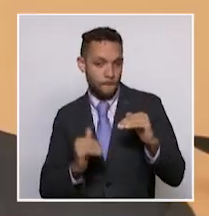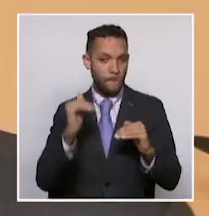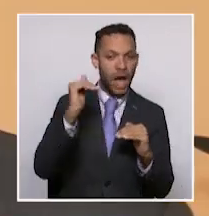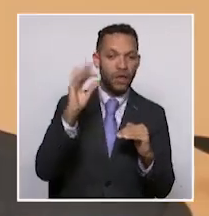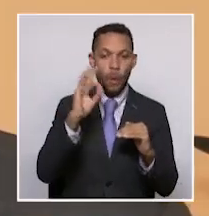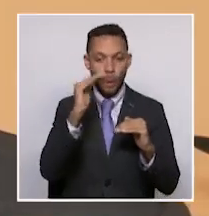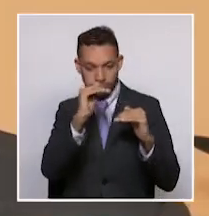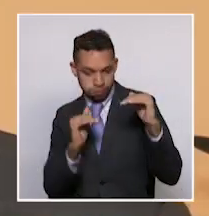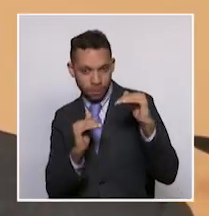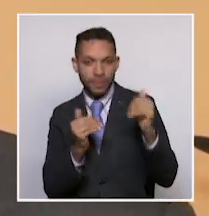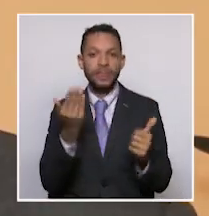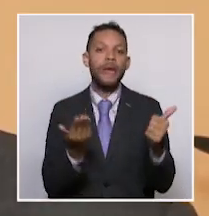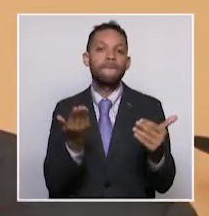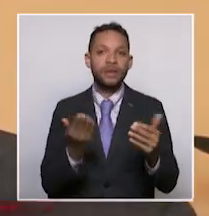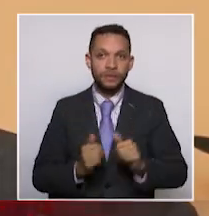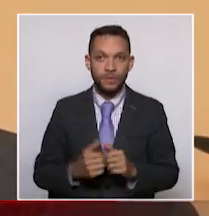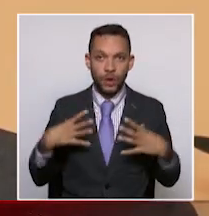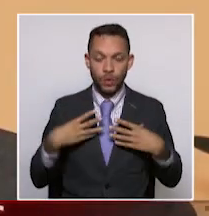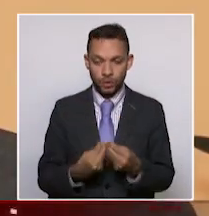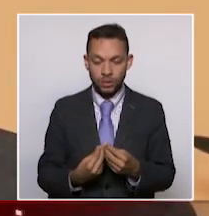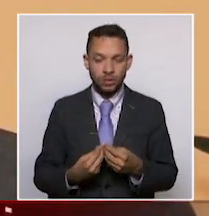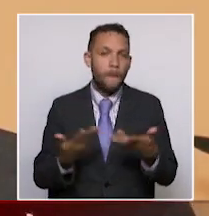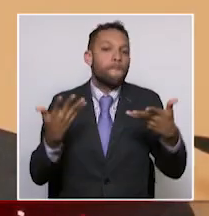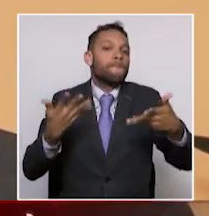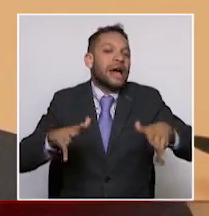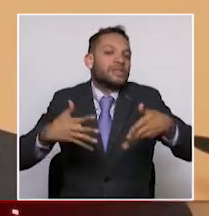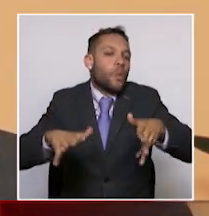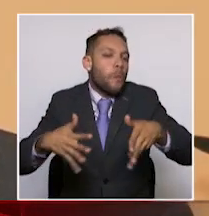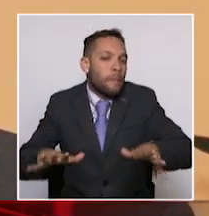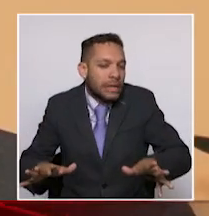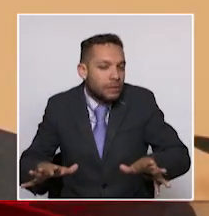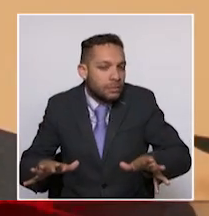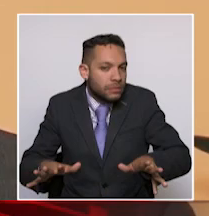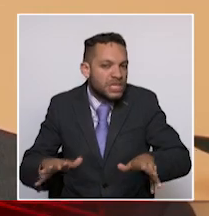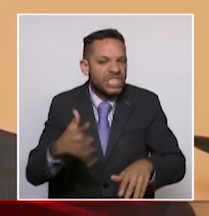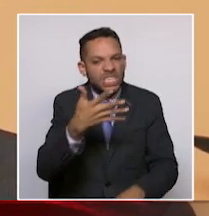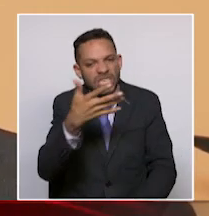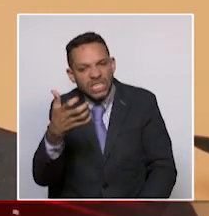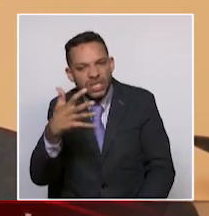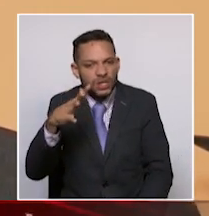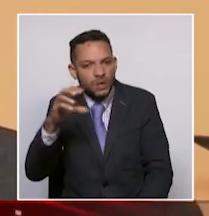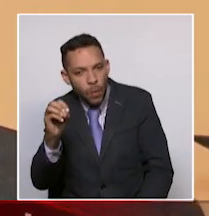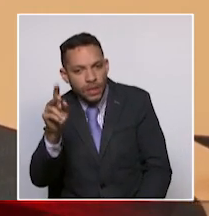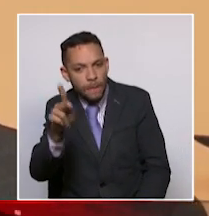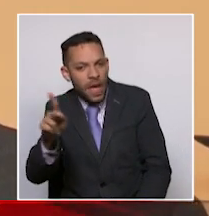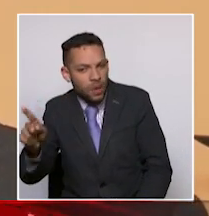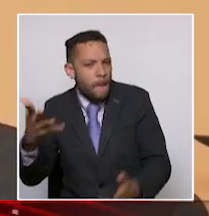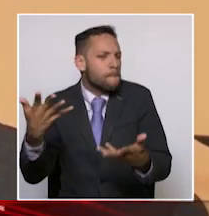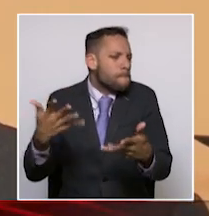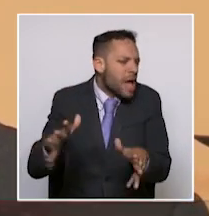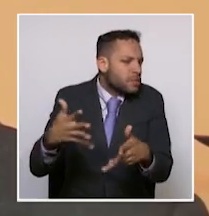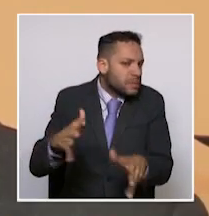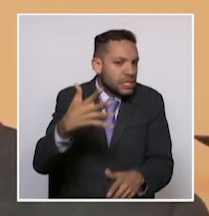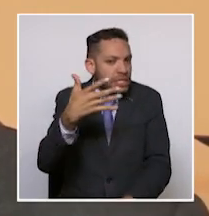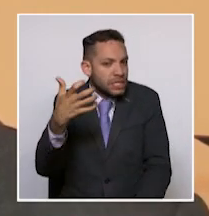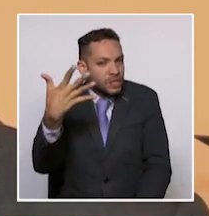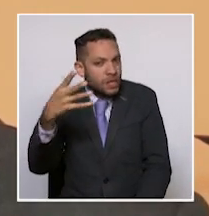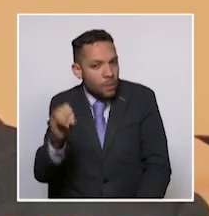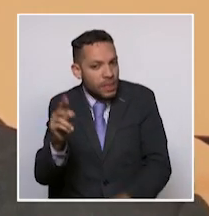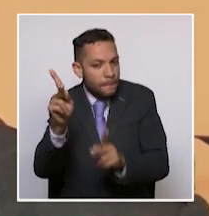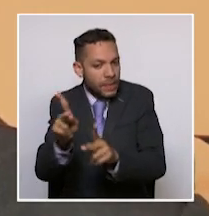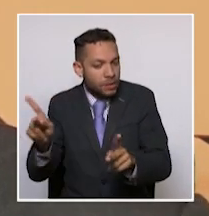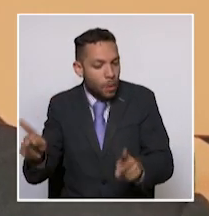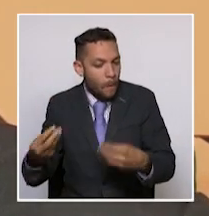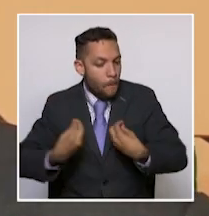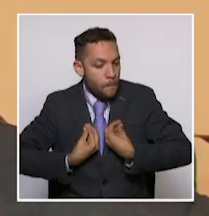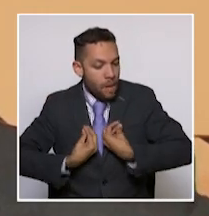disminución. Digamos que nosotros sí tenemos datos aproximados. Hablamos en Manizales de unos 550 aproximadamente ciudadanos habitantes de calle,